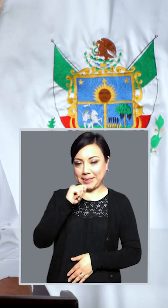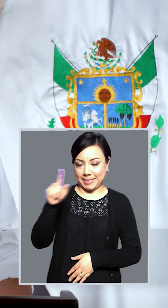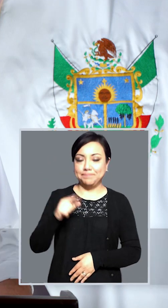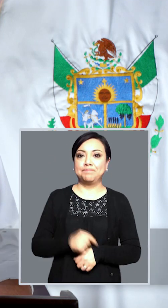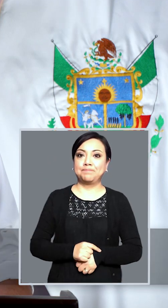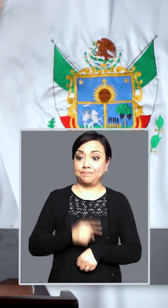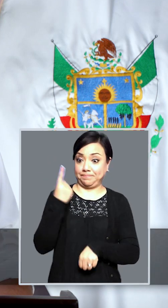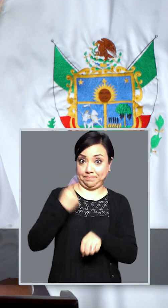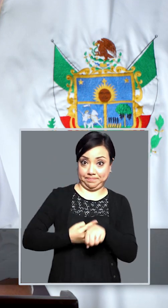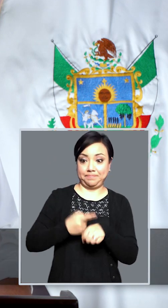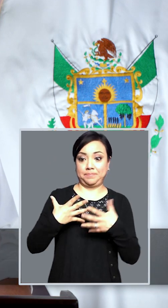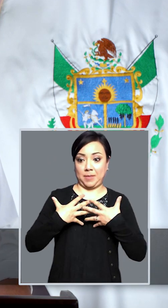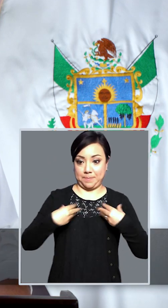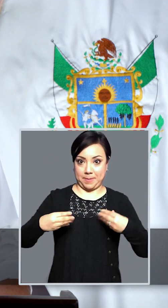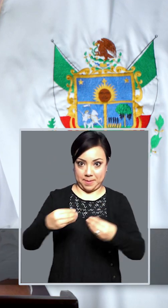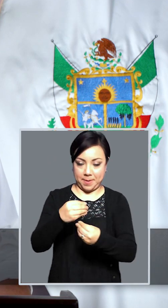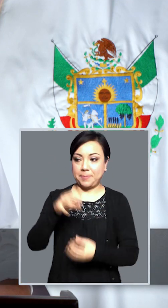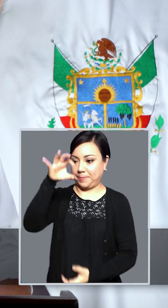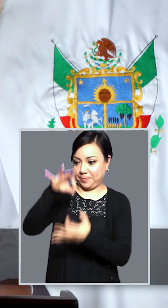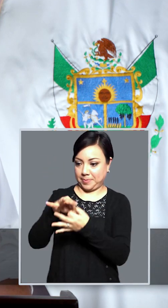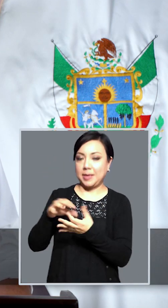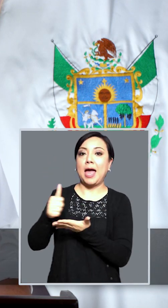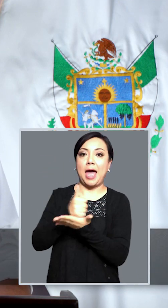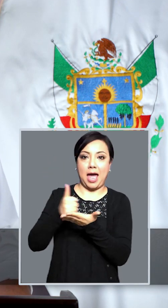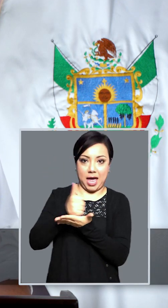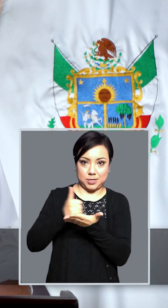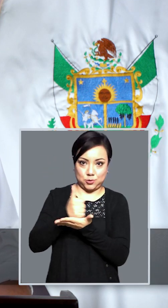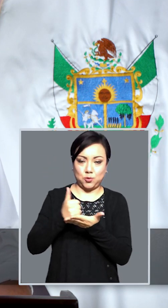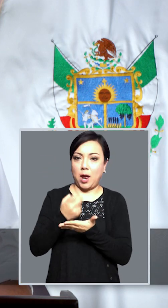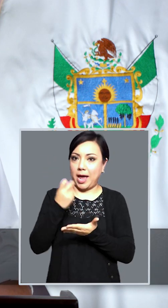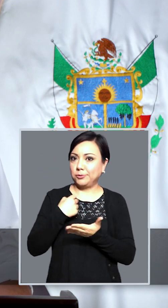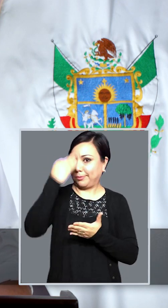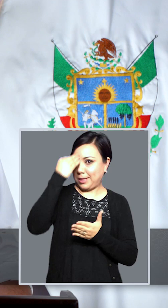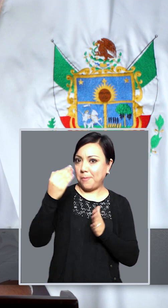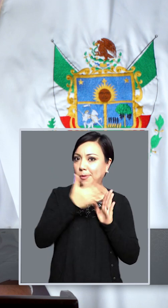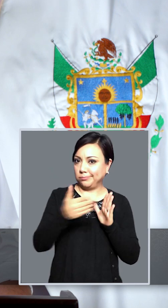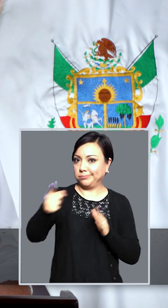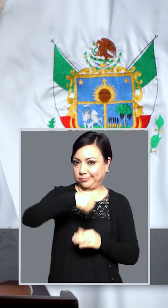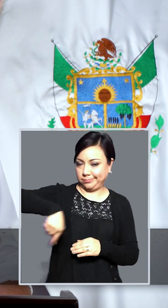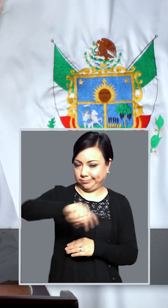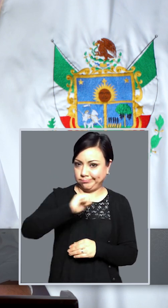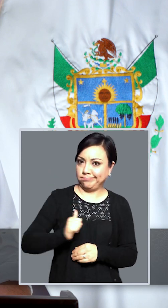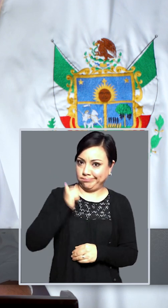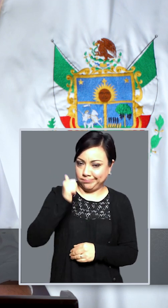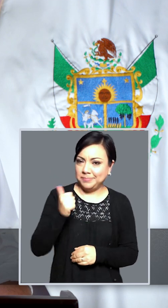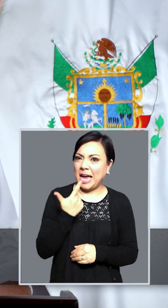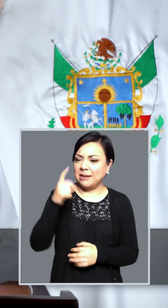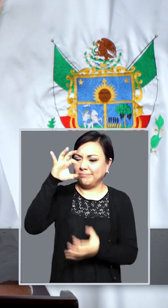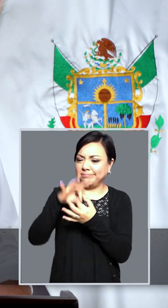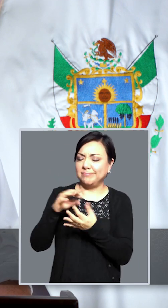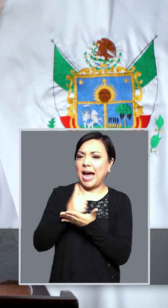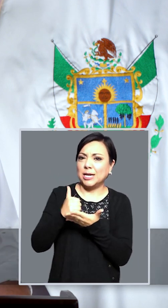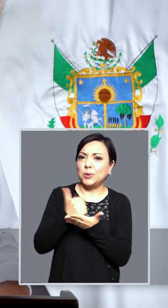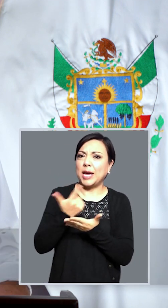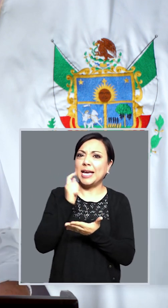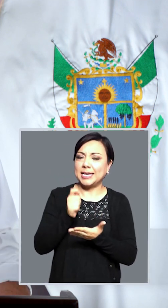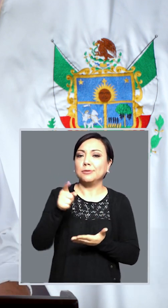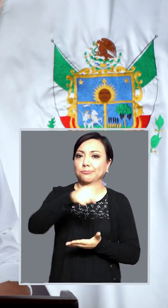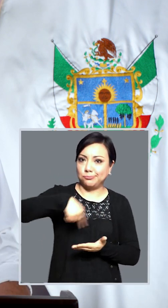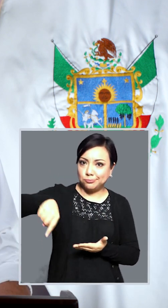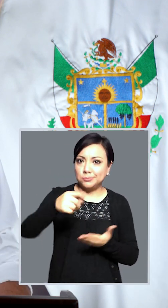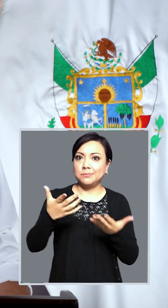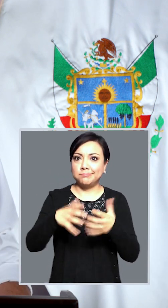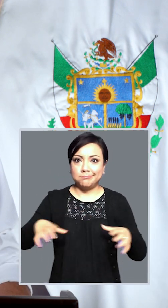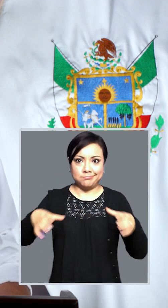hola que tal tenemos que aprovechar muy bien el tiempo que nos brinda estar ubicados en la zona azul de nuestro índice de duplicación de casos permanecerá y